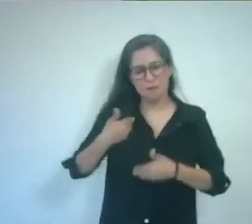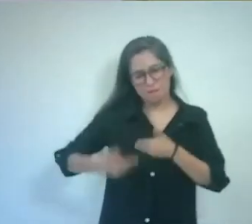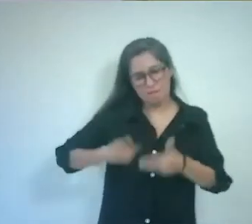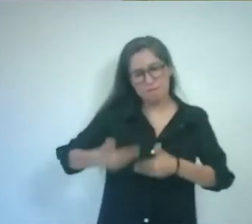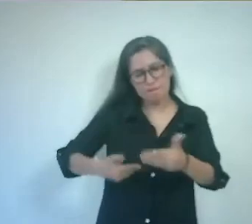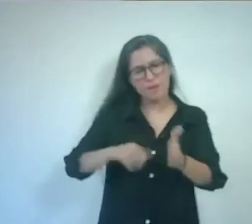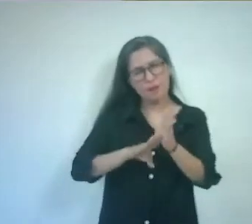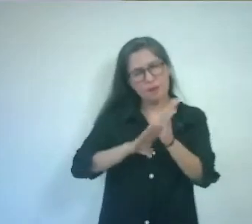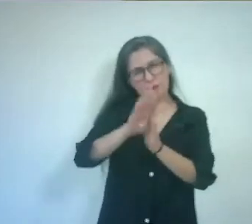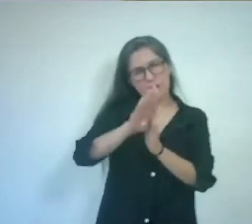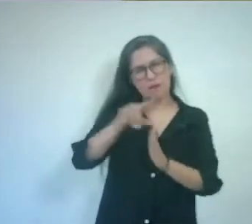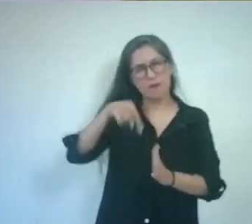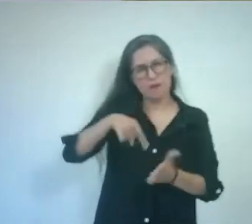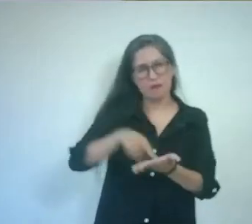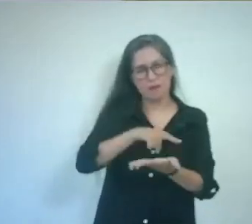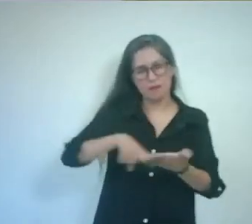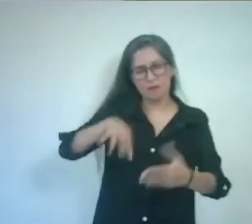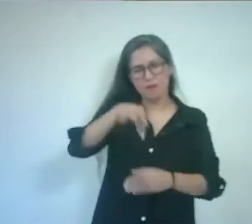en nuestro país y en nuestra entidad.